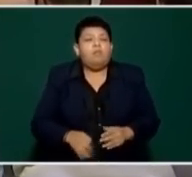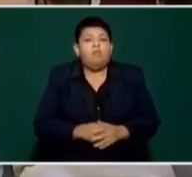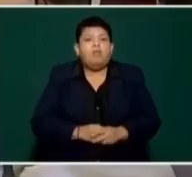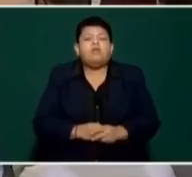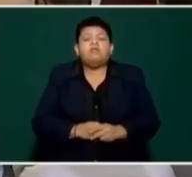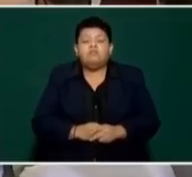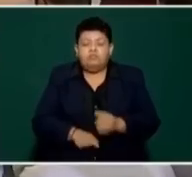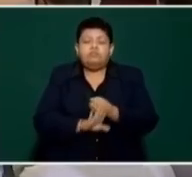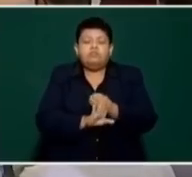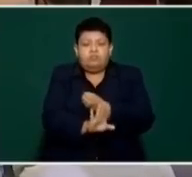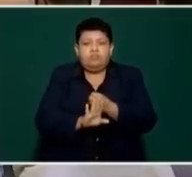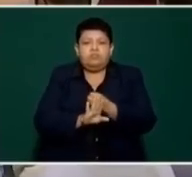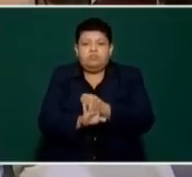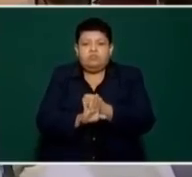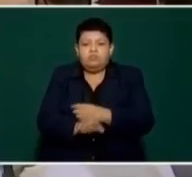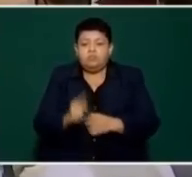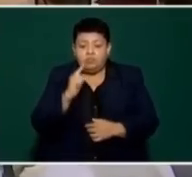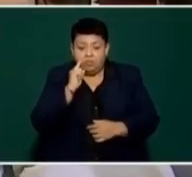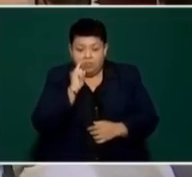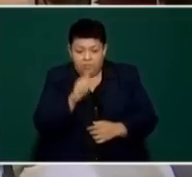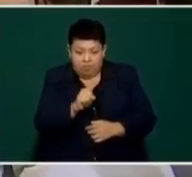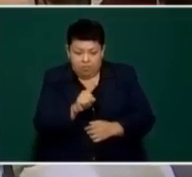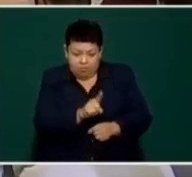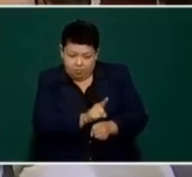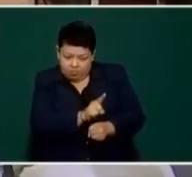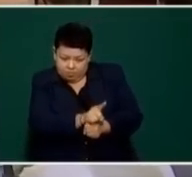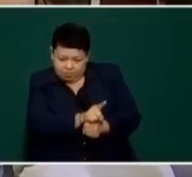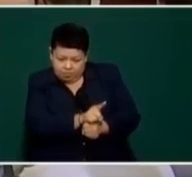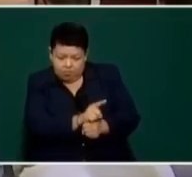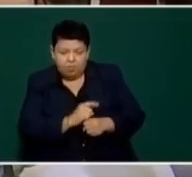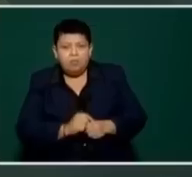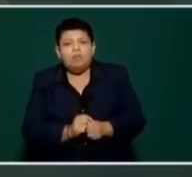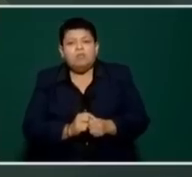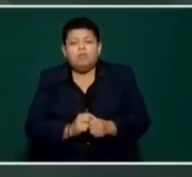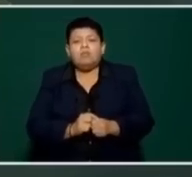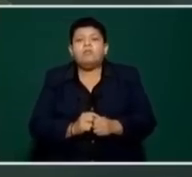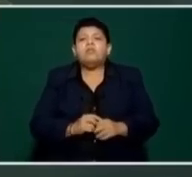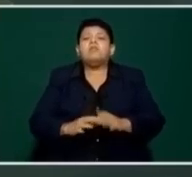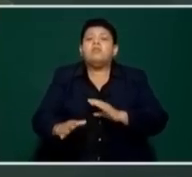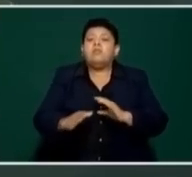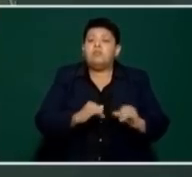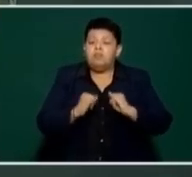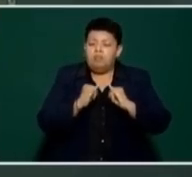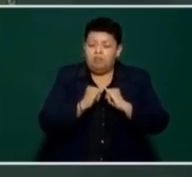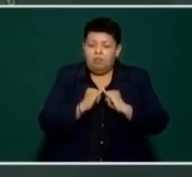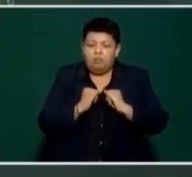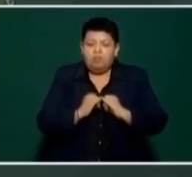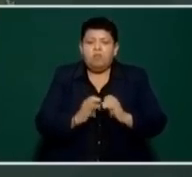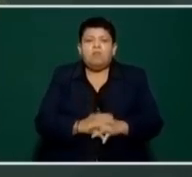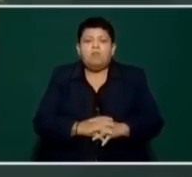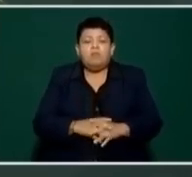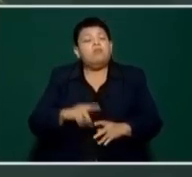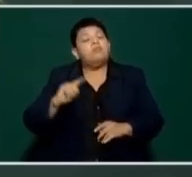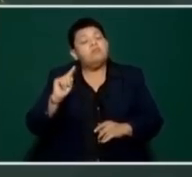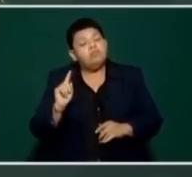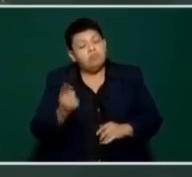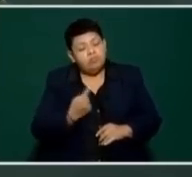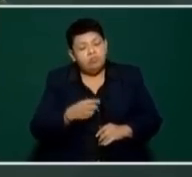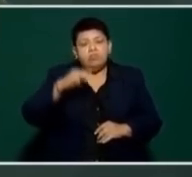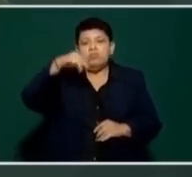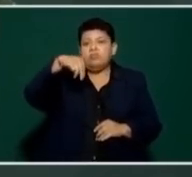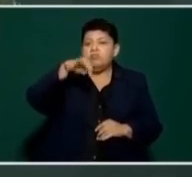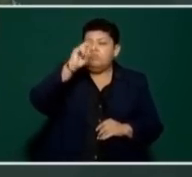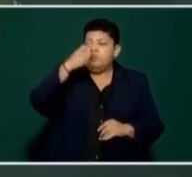Que los detectamos en esa colaboración con el Instituto Nacional de Migración, que son migrantes que tienen